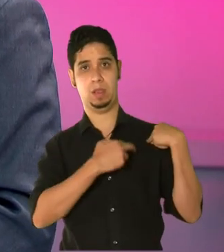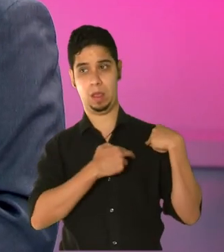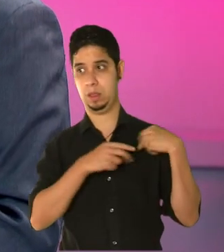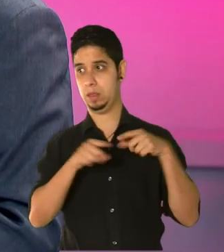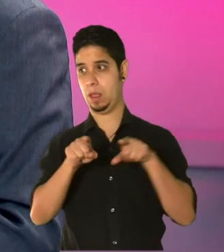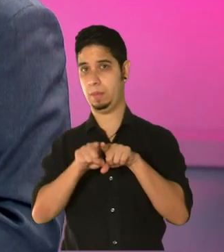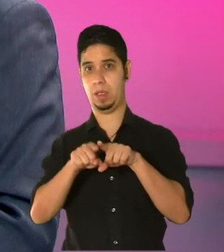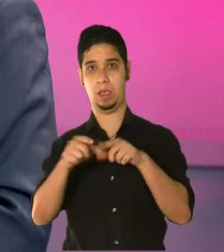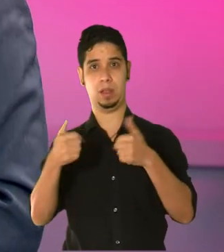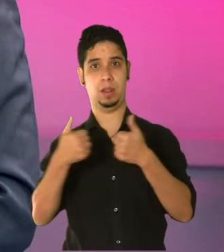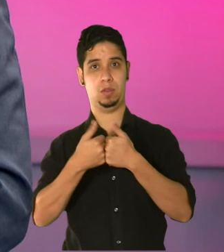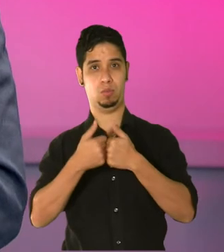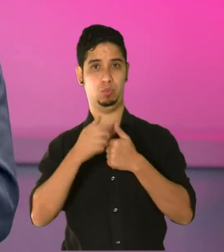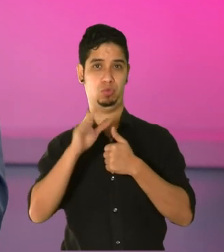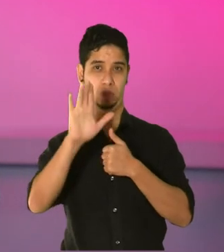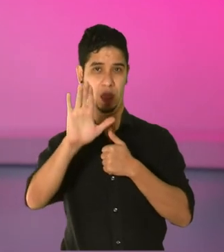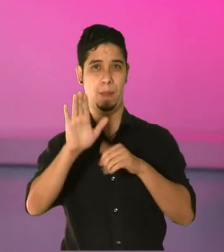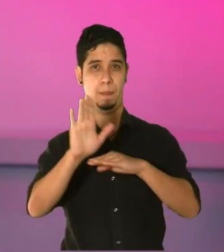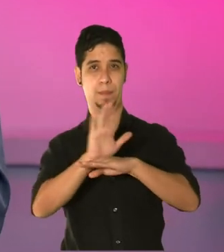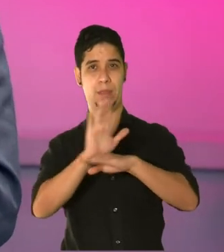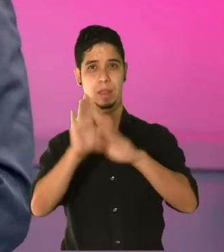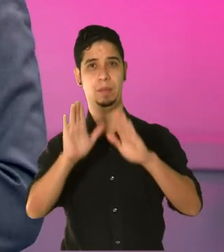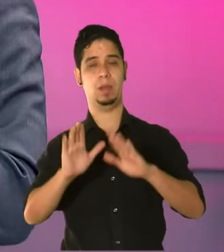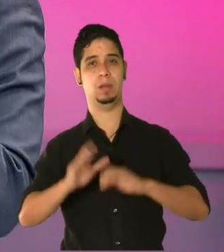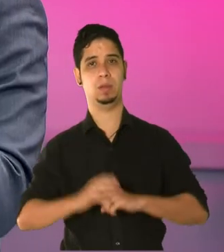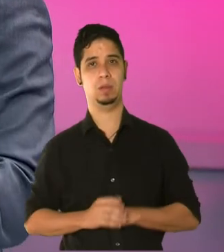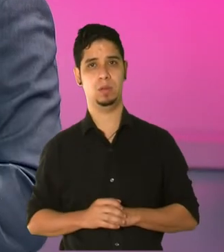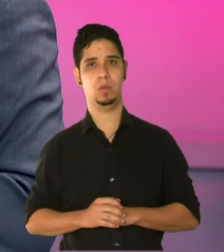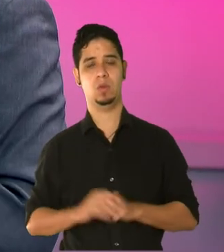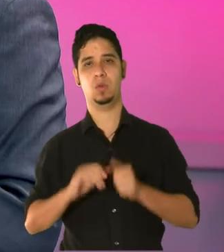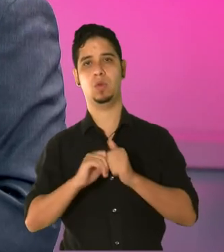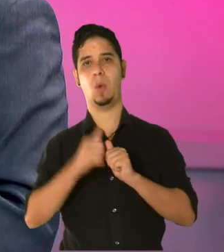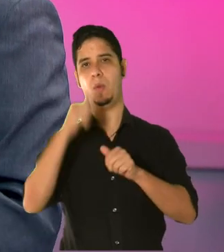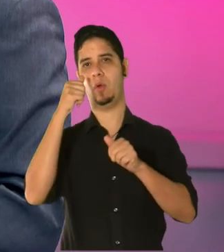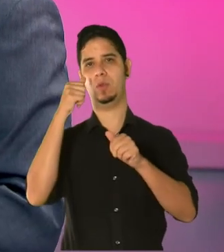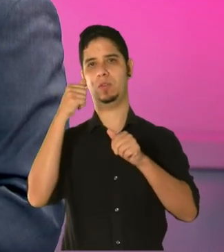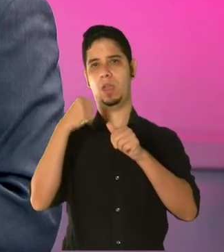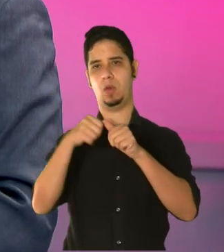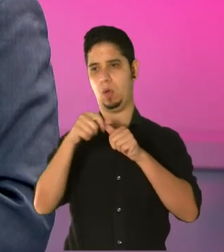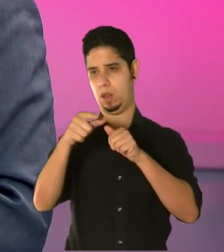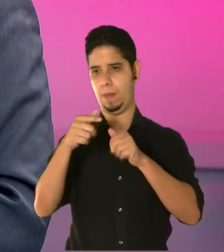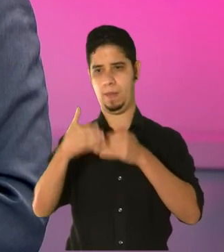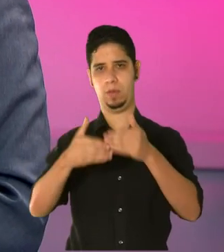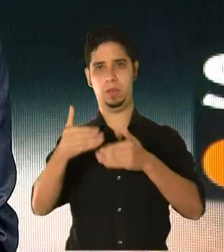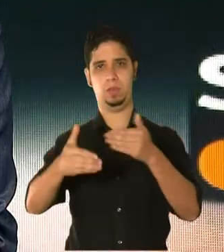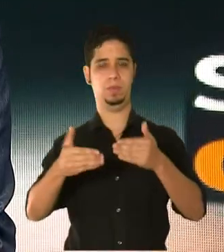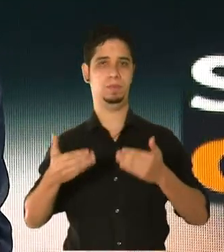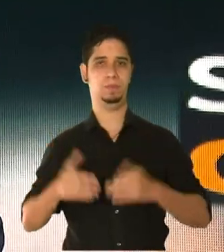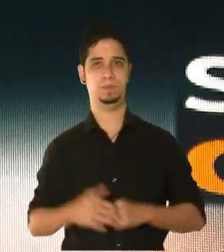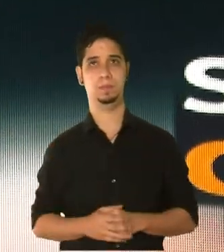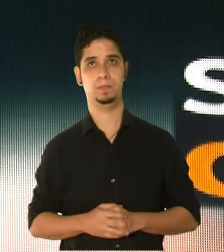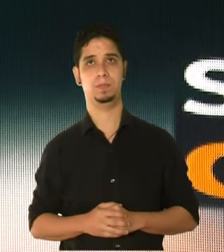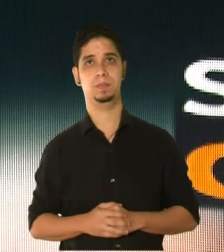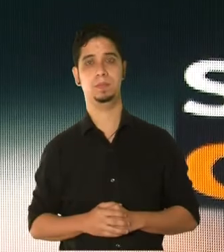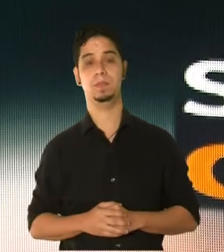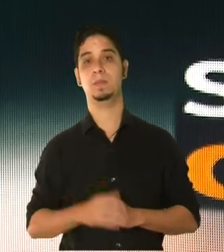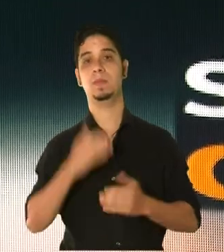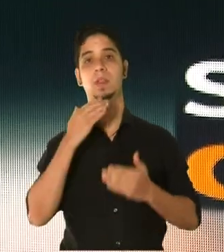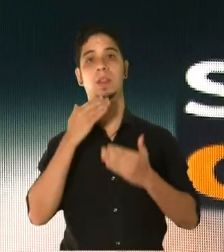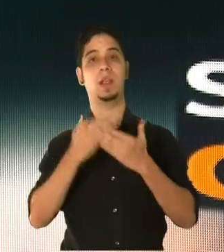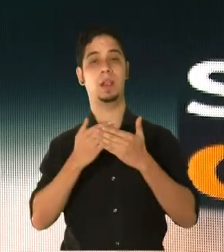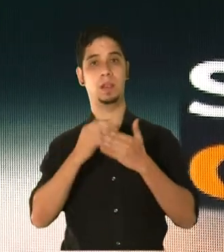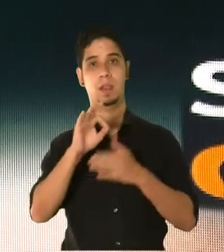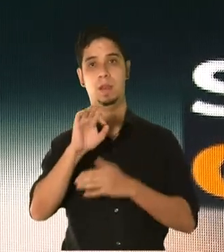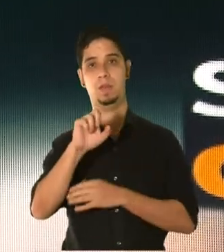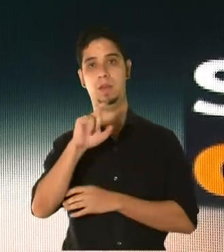como empresarios como como recuerdas a un año ese momento muchas gracias felipe